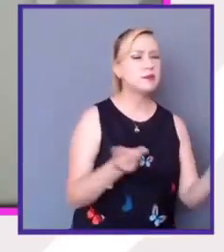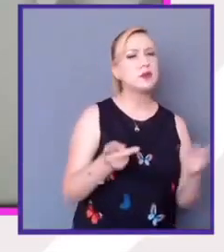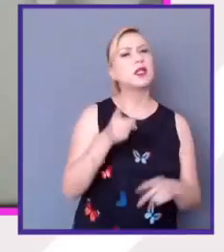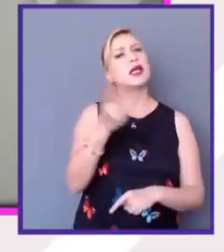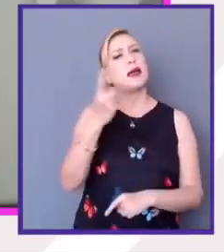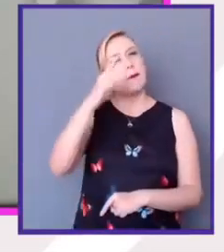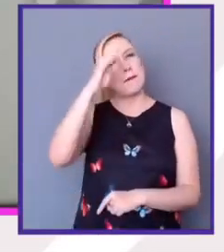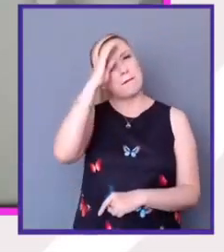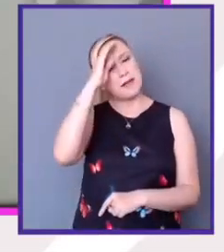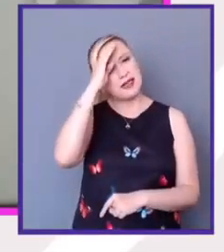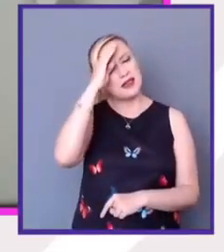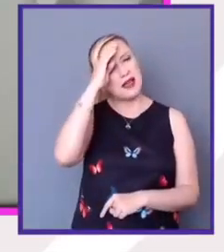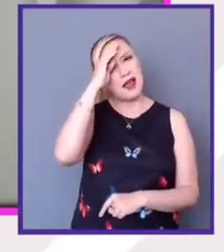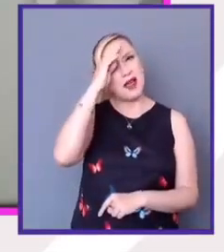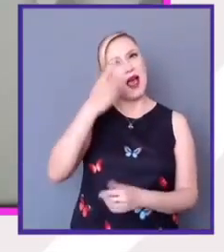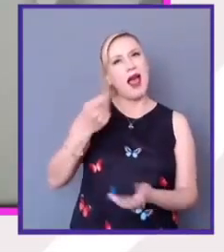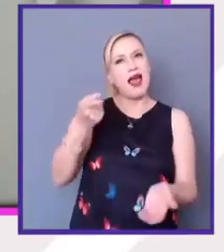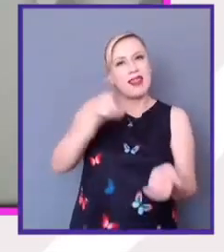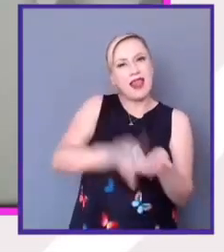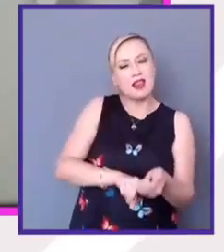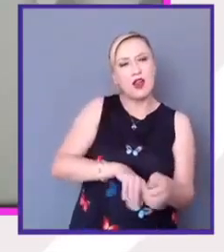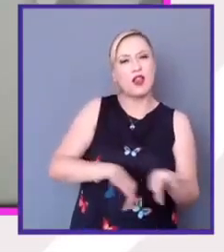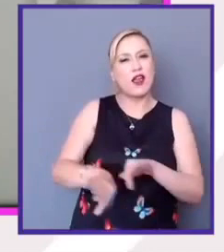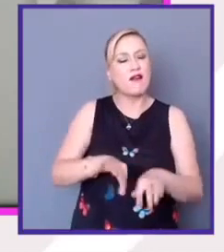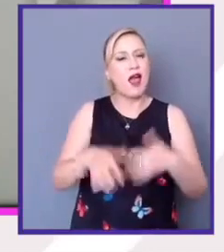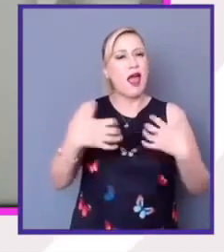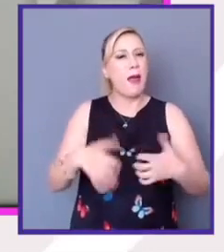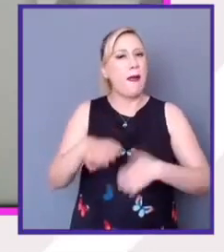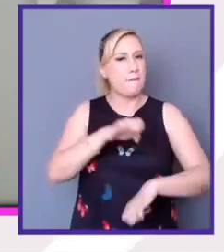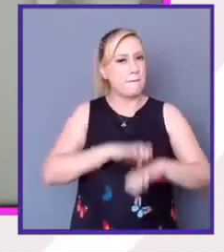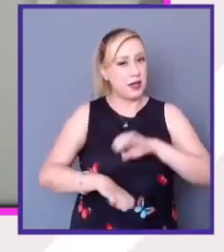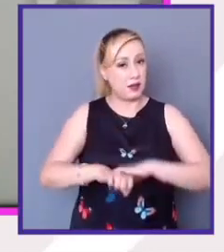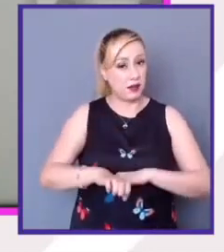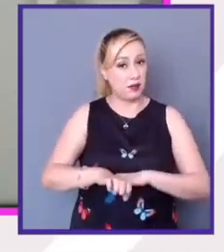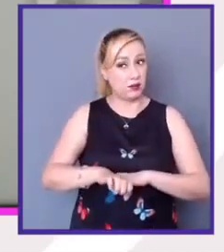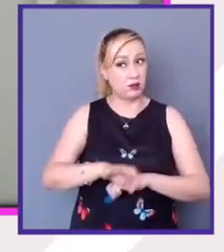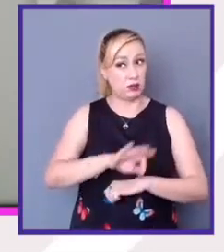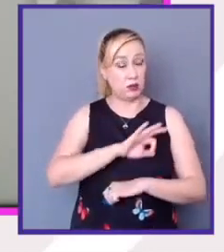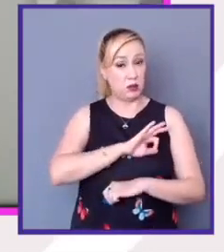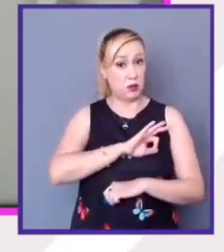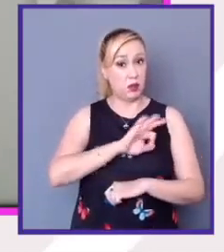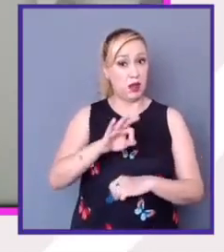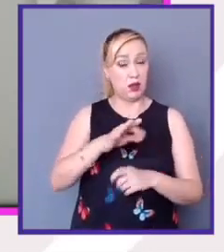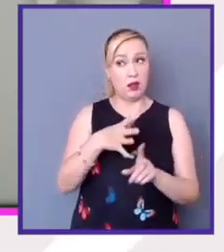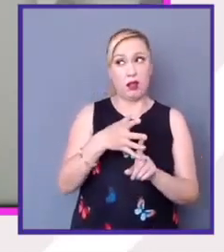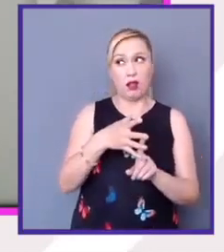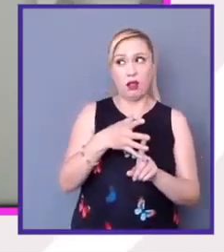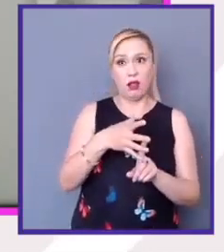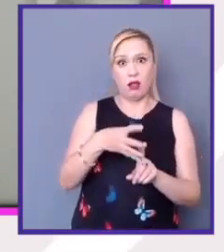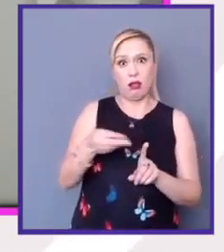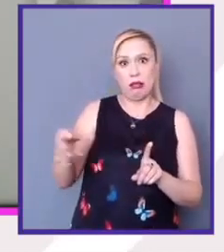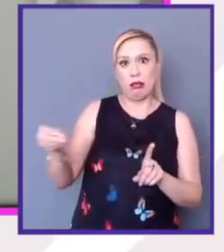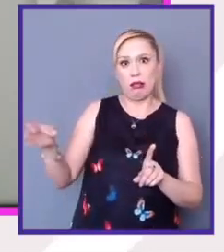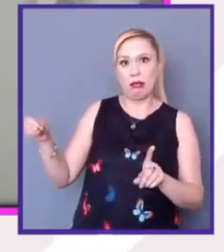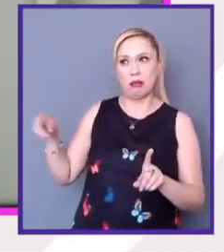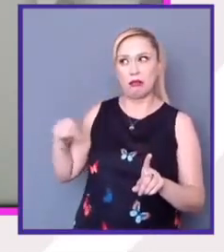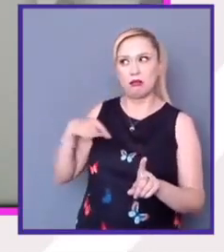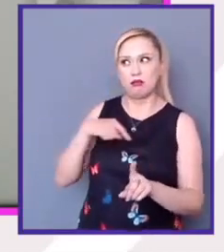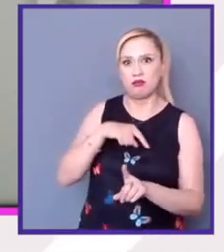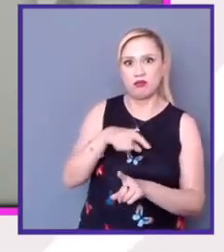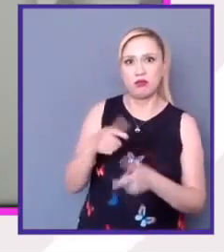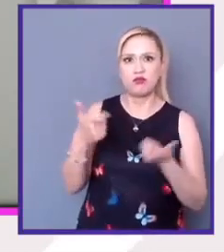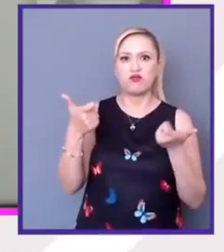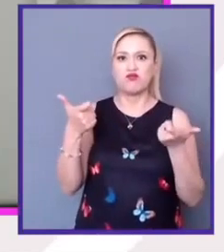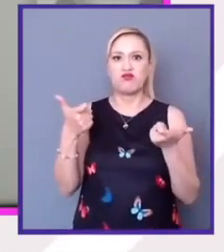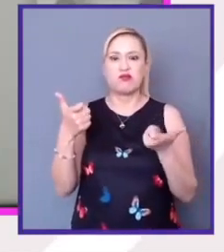actitudes racistas al interior de las empresas. ¿Tendrá alguna afectación en la opinión social de la empresa? ¿Alguna afectación económica al interior